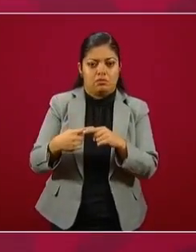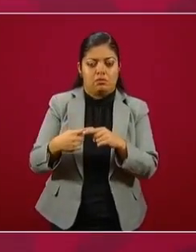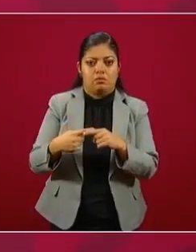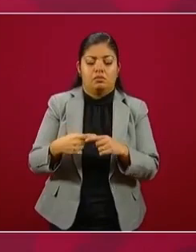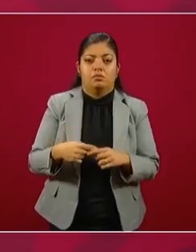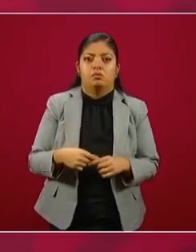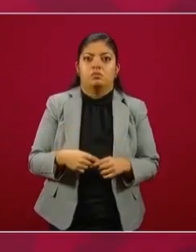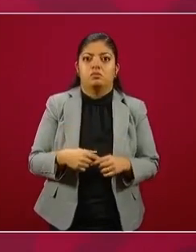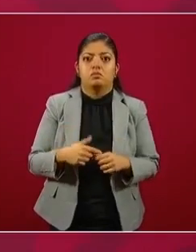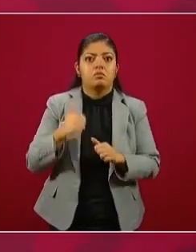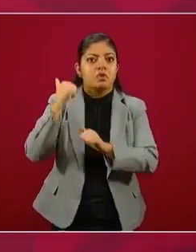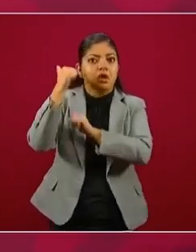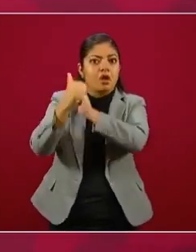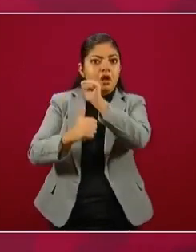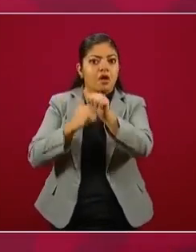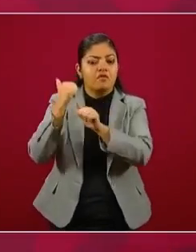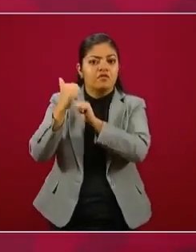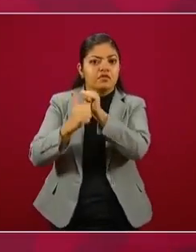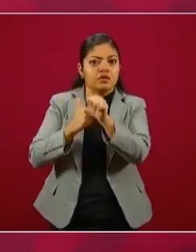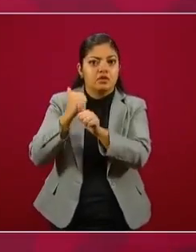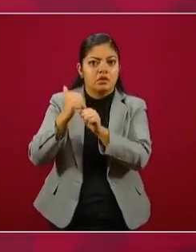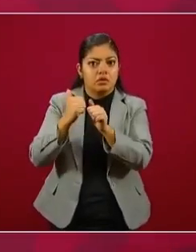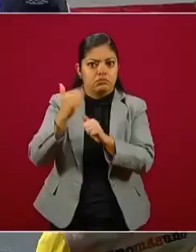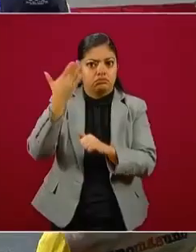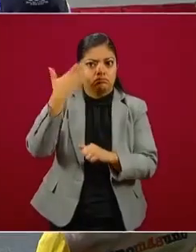que África